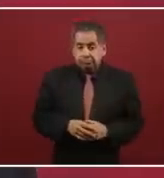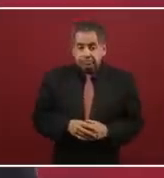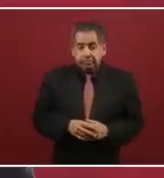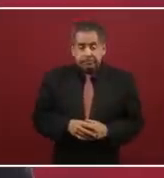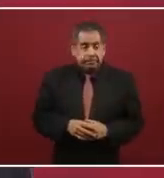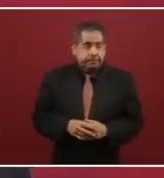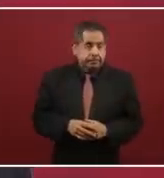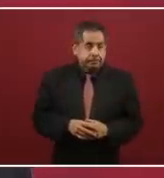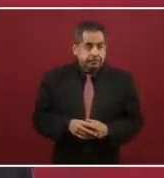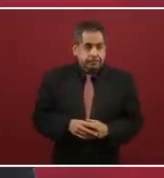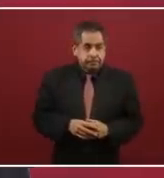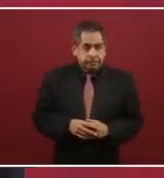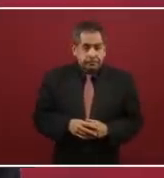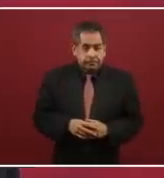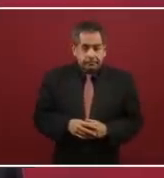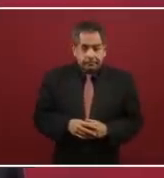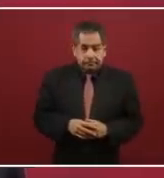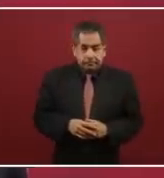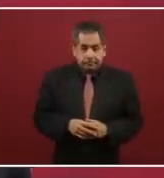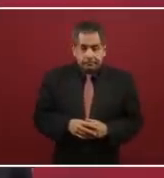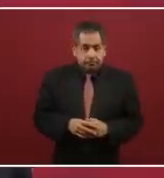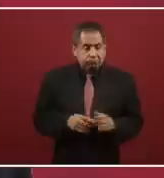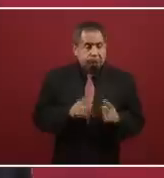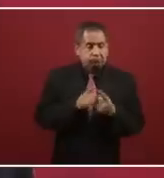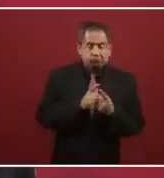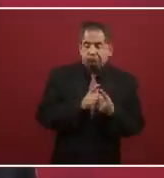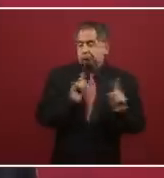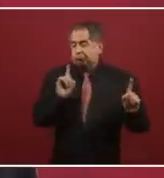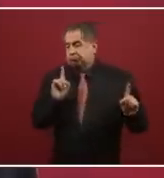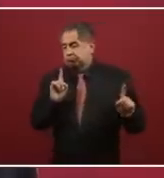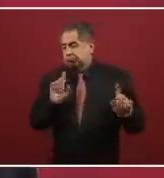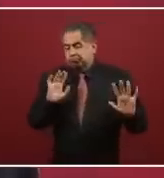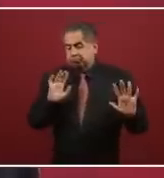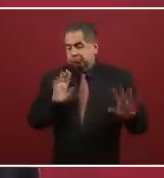se rompieron las pláticas.